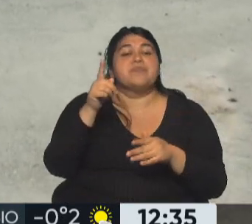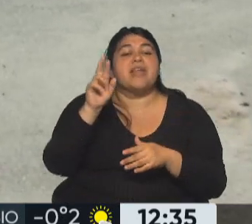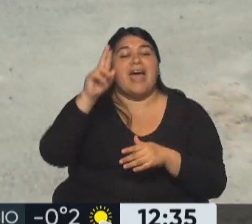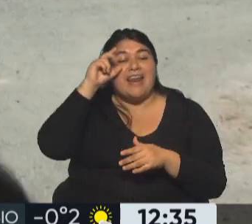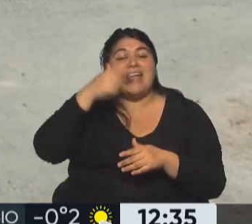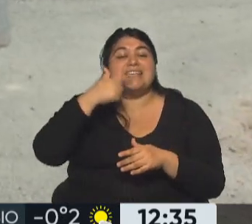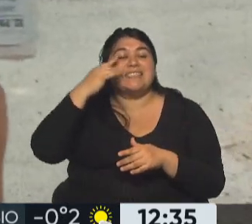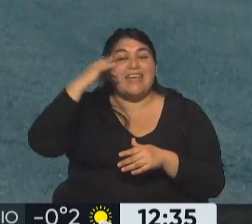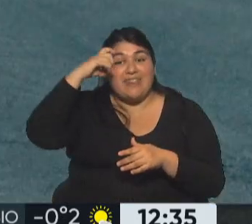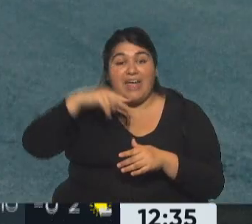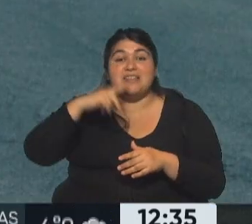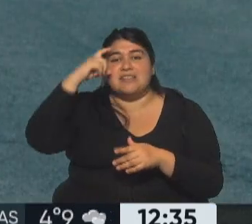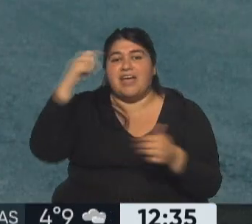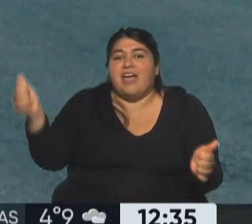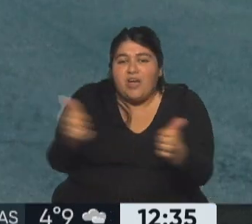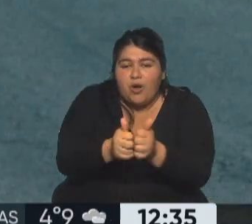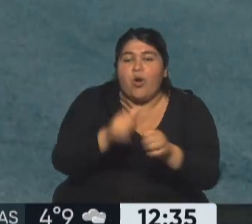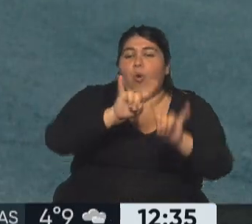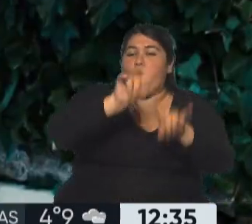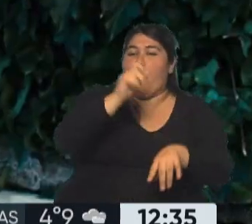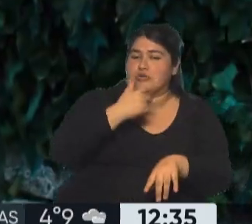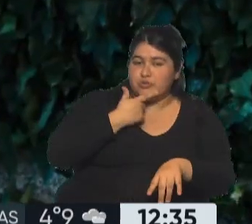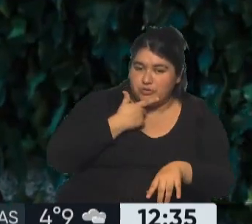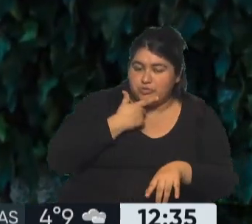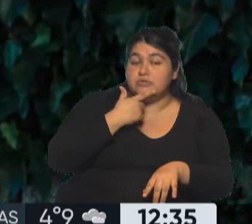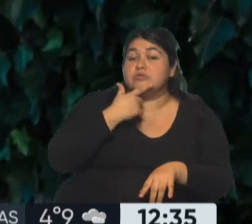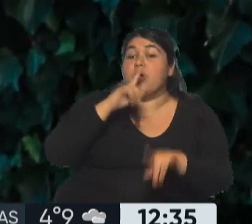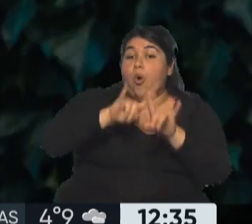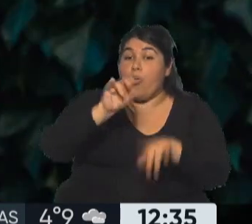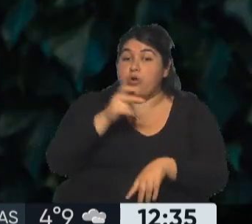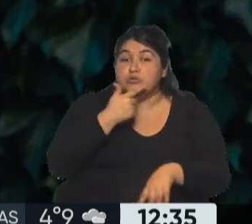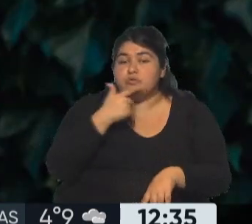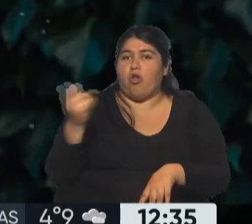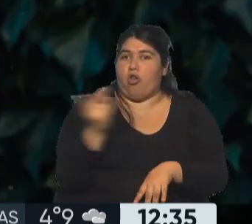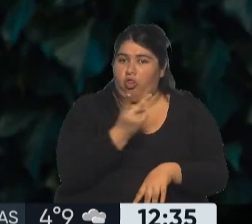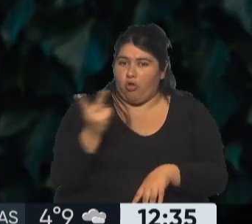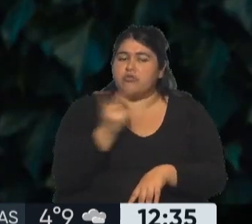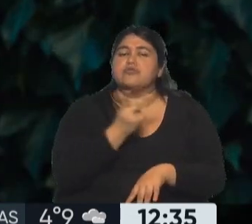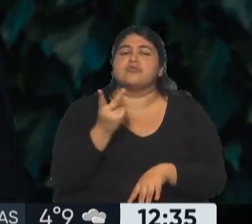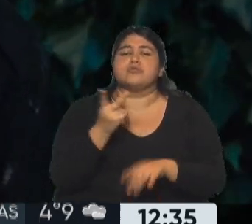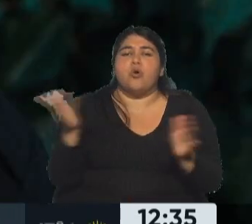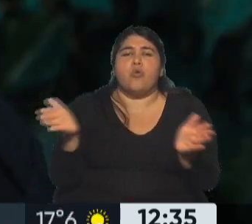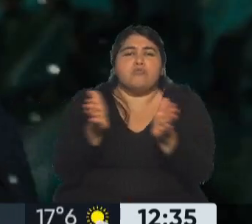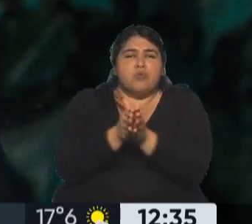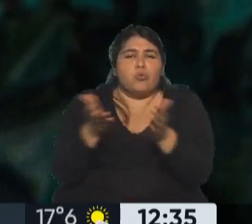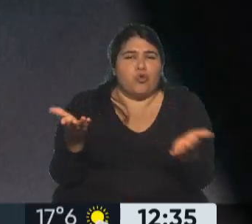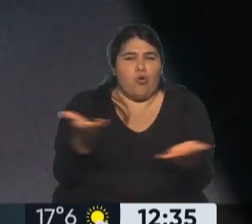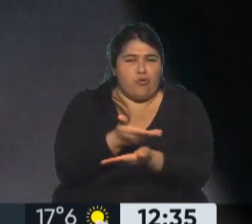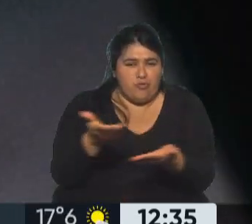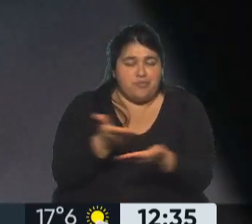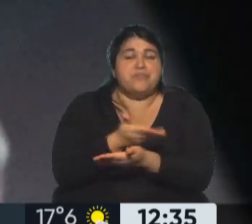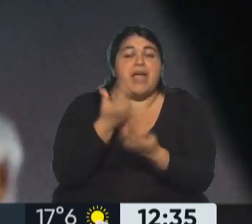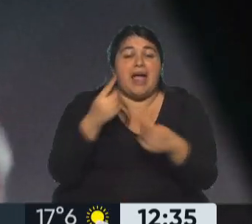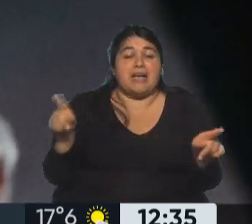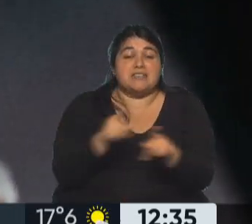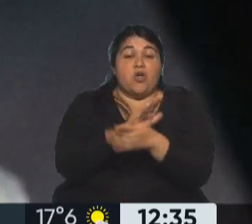está? Con una unión maravillosa, con Woz. Residente y Woz acaban de estrenar esta colaboración en conjunto. En la nueva canción